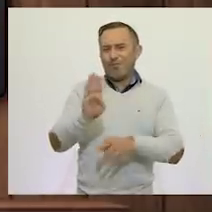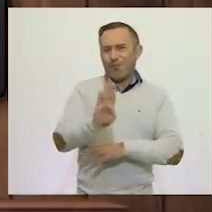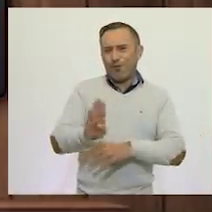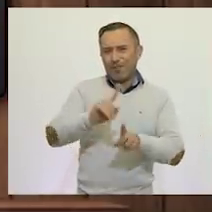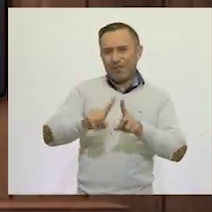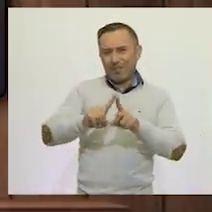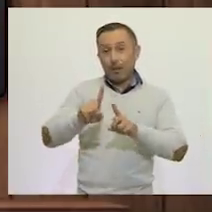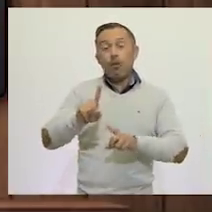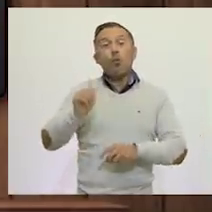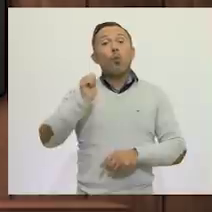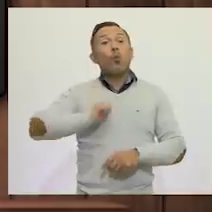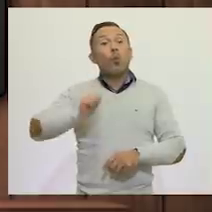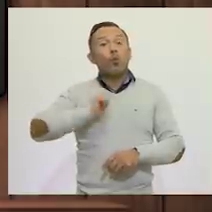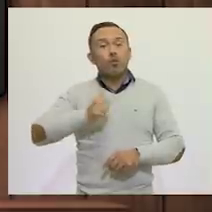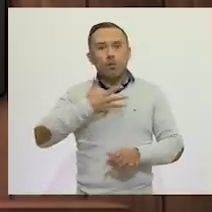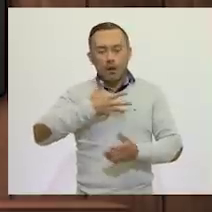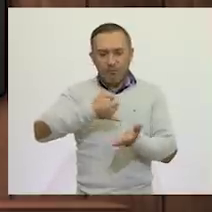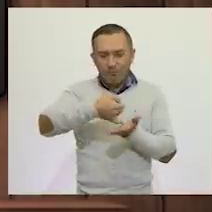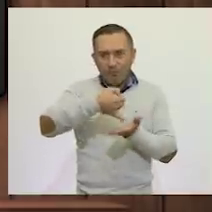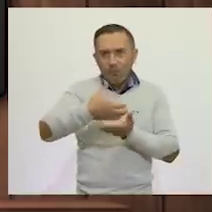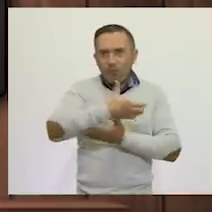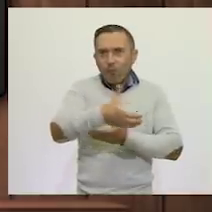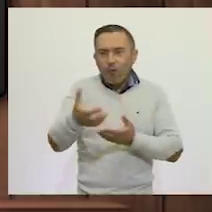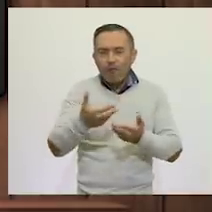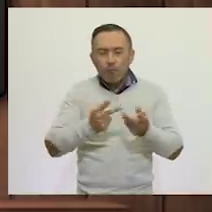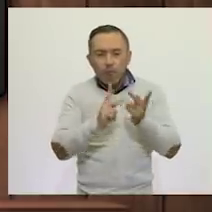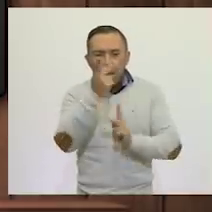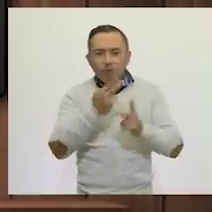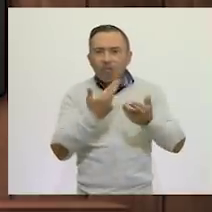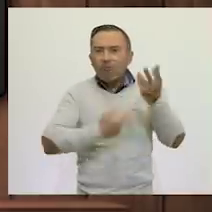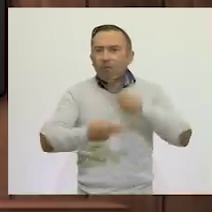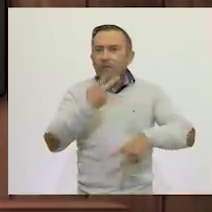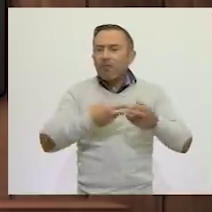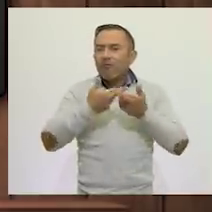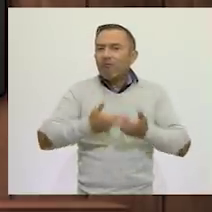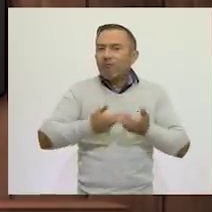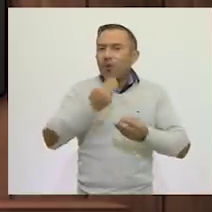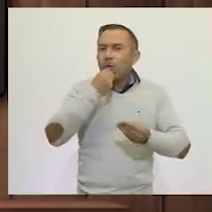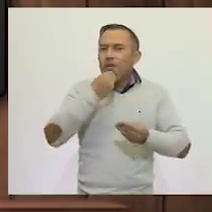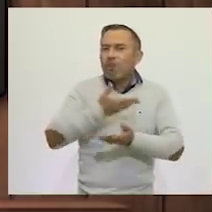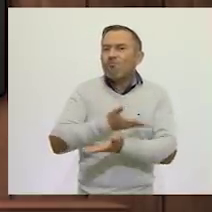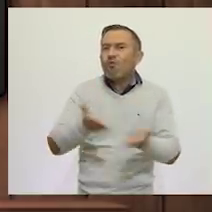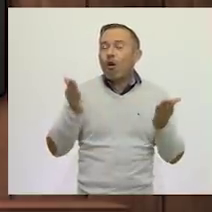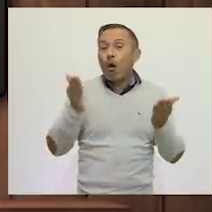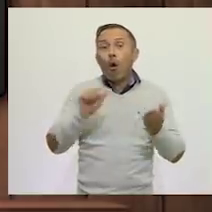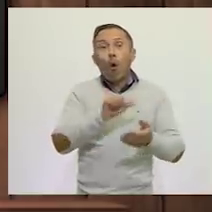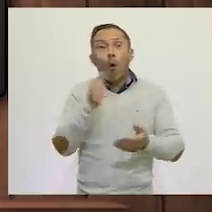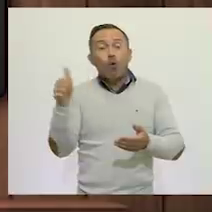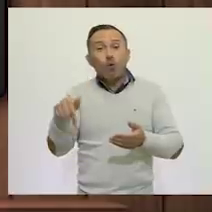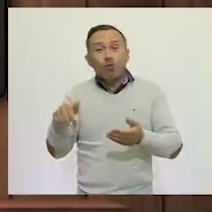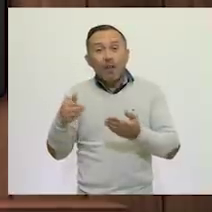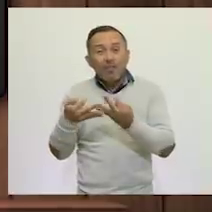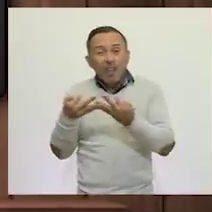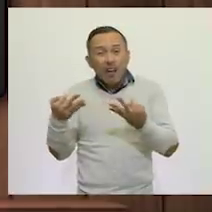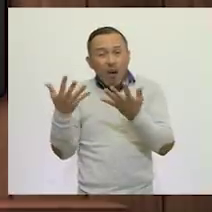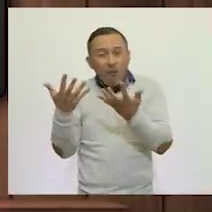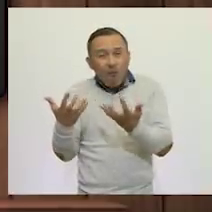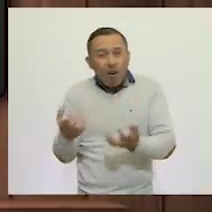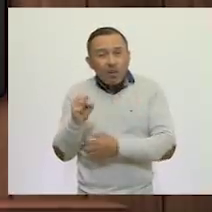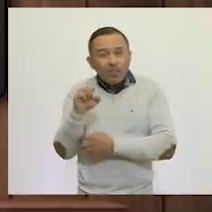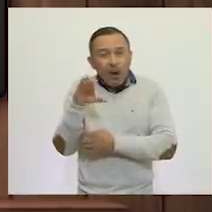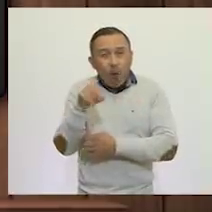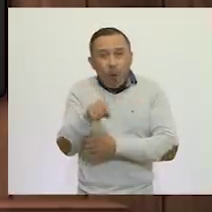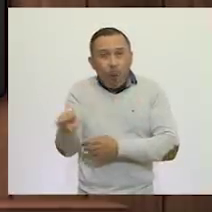suficiente agricultura para el maíz y suficiente maíz para todos. No así en zonas más áridas, como en Oasis América y Aridoamérica, donde la mayoría